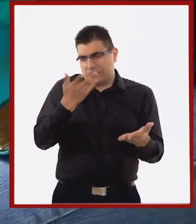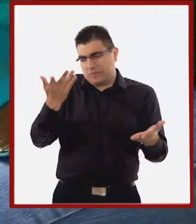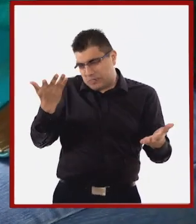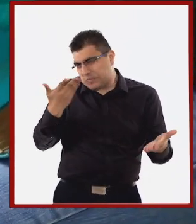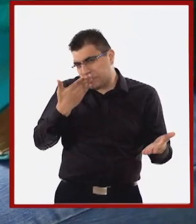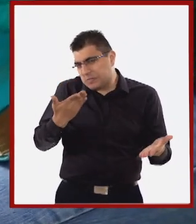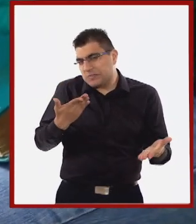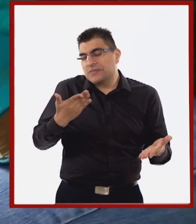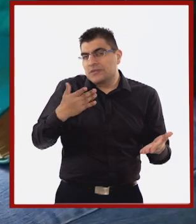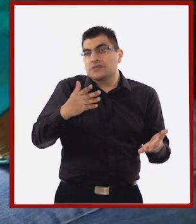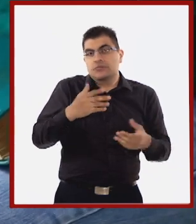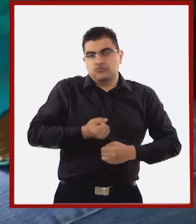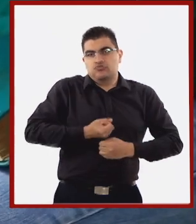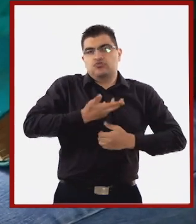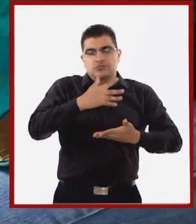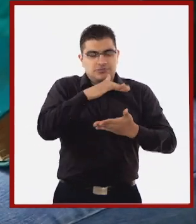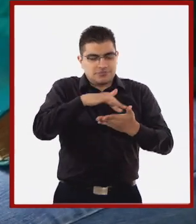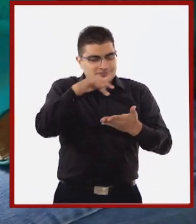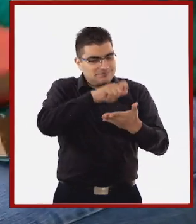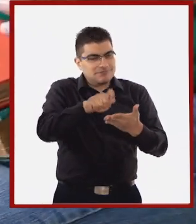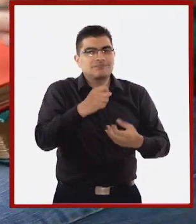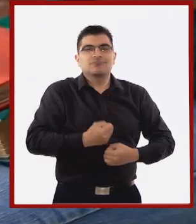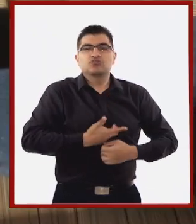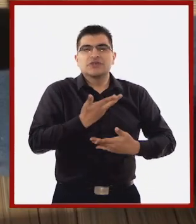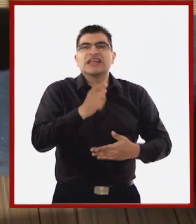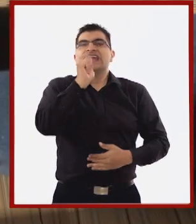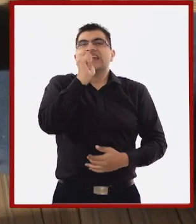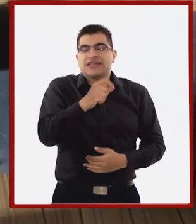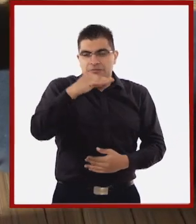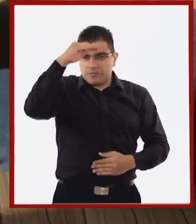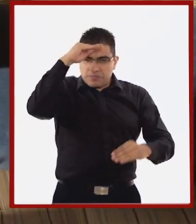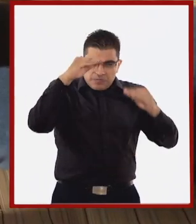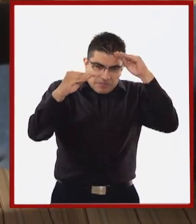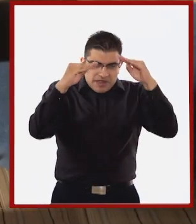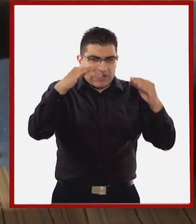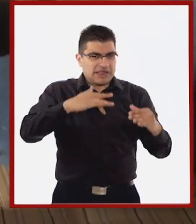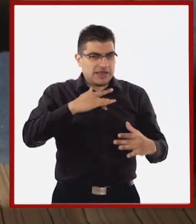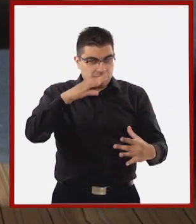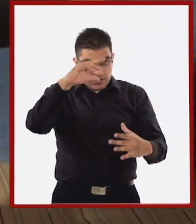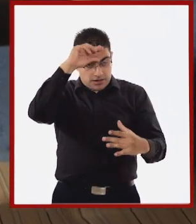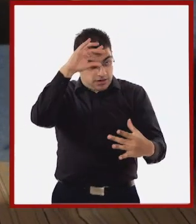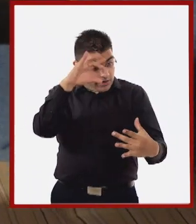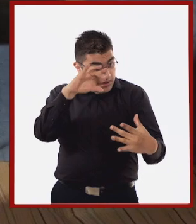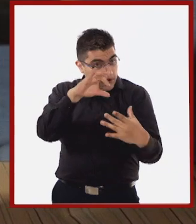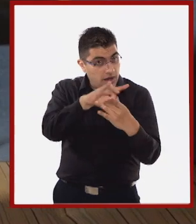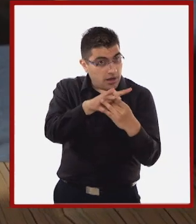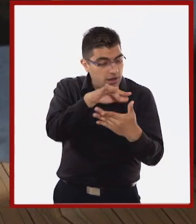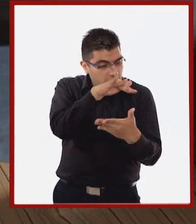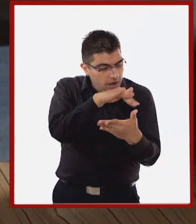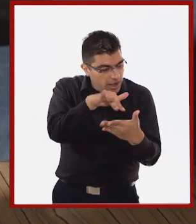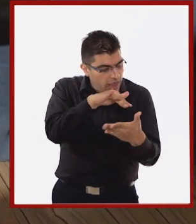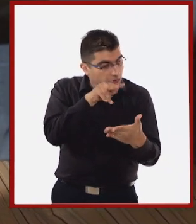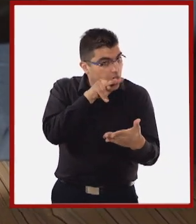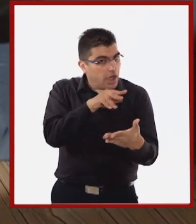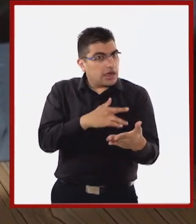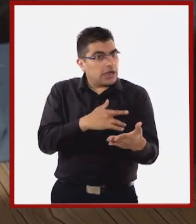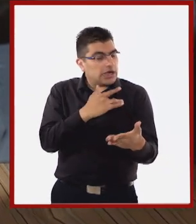decir, el lenguaje poético es pensamiento, es intelecto, pero también es emoción en sí